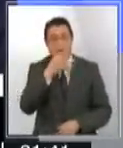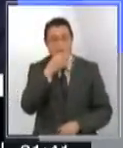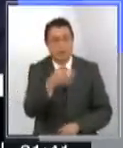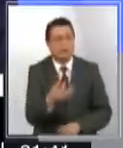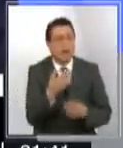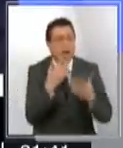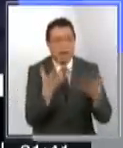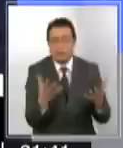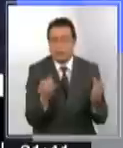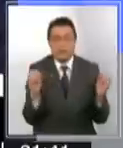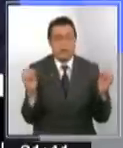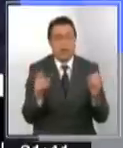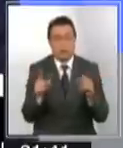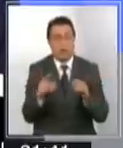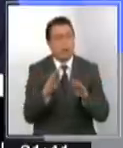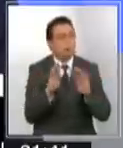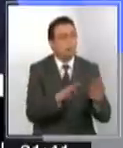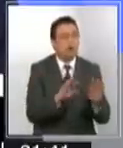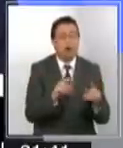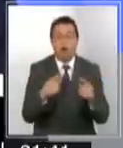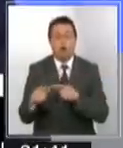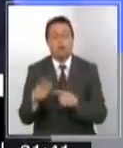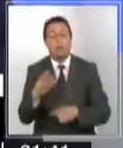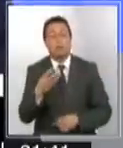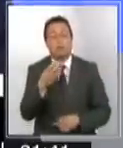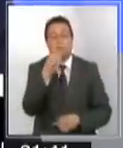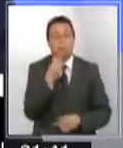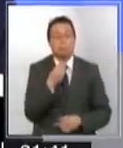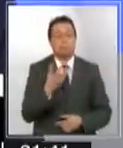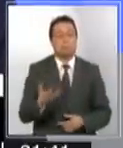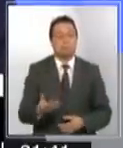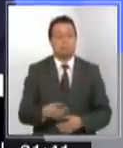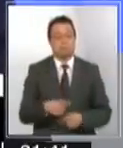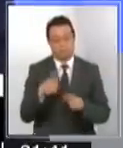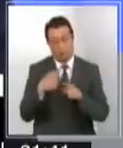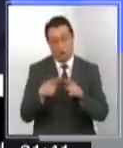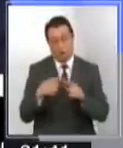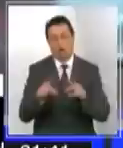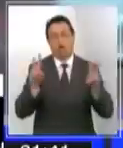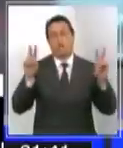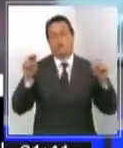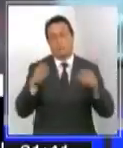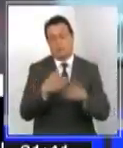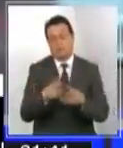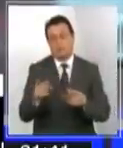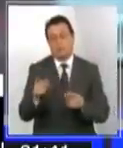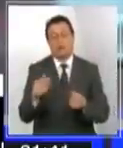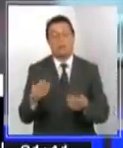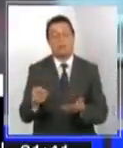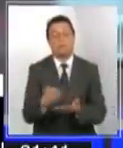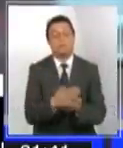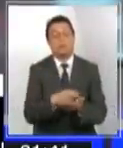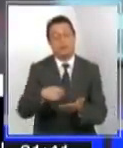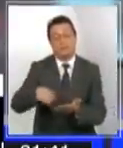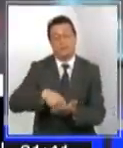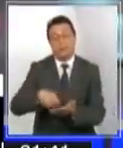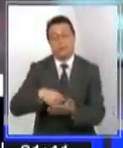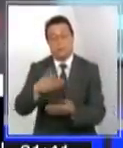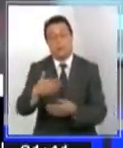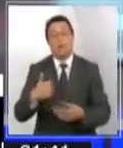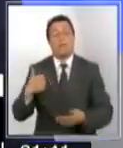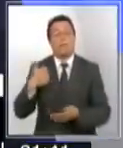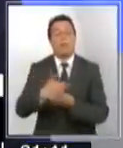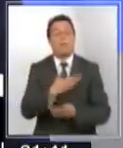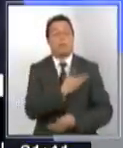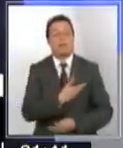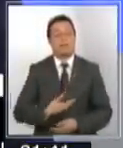ministra, ¿usted está a favor o en contra de esto? Silencio. Diputado, vamos a otros temas. ¿Cómo le digo con la recolección de firmas para ser candidato presidencial independiente?